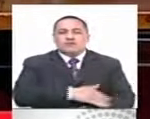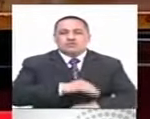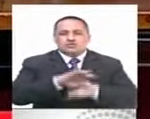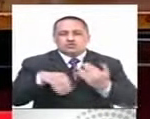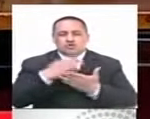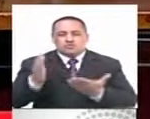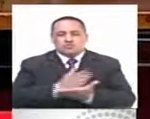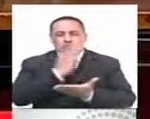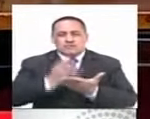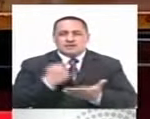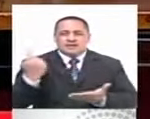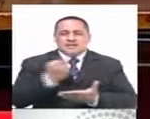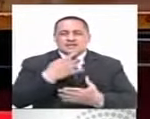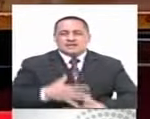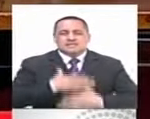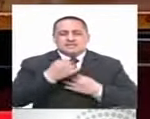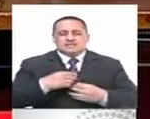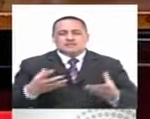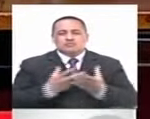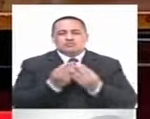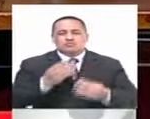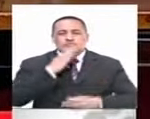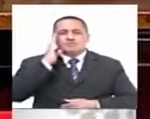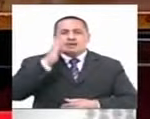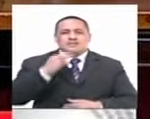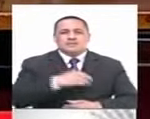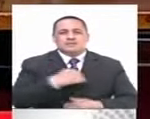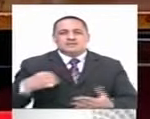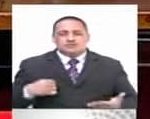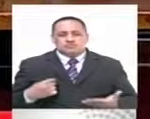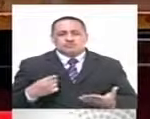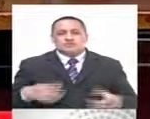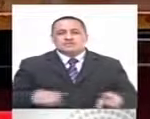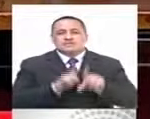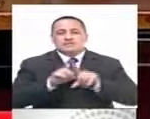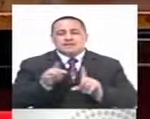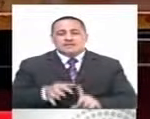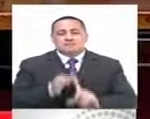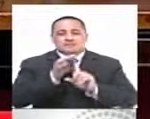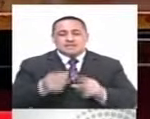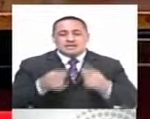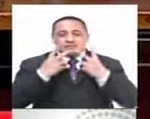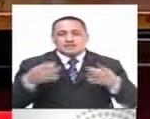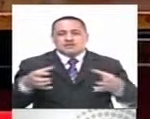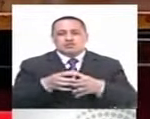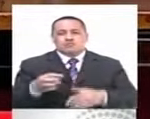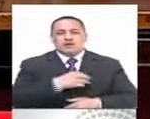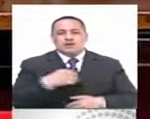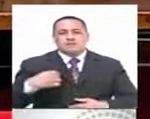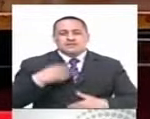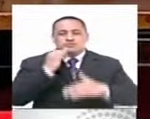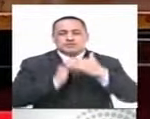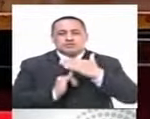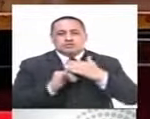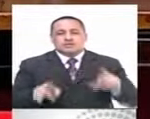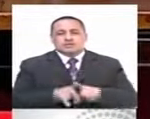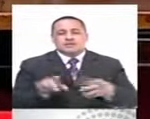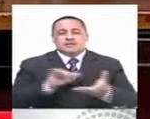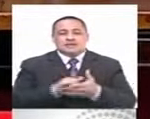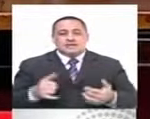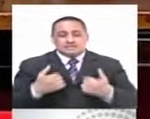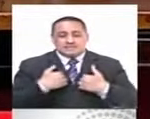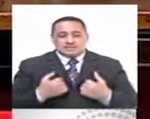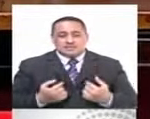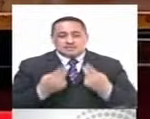conflictos de intereses en la designación de sus ministros, y en especial el del ministro del Interior,